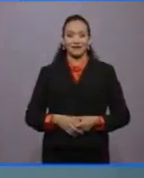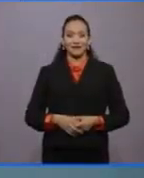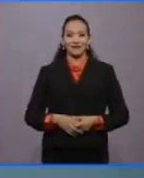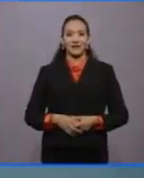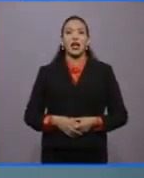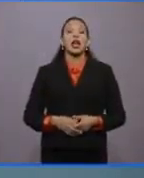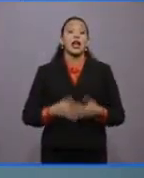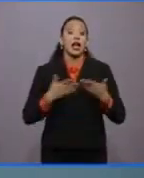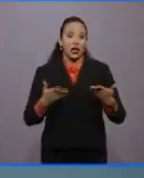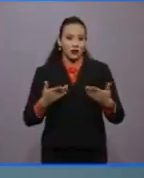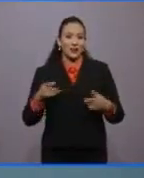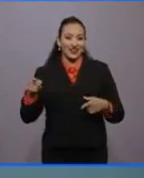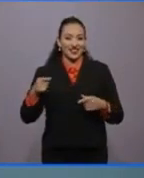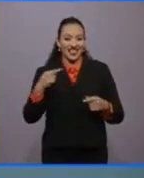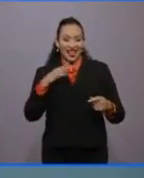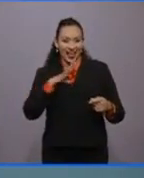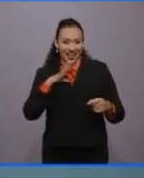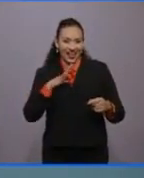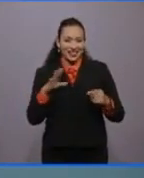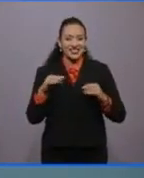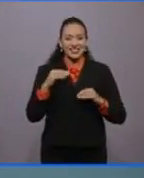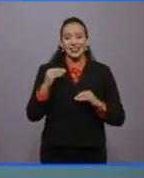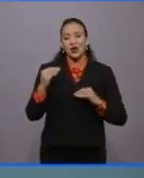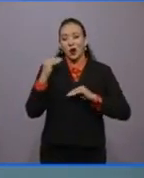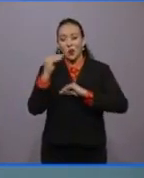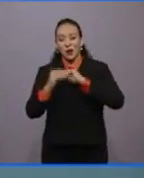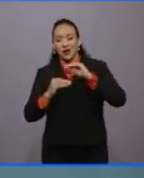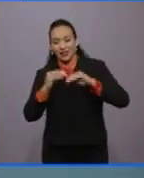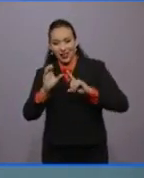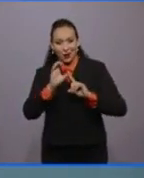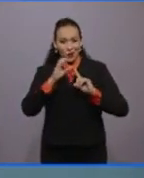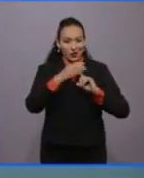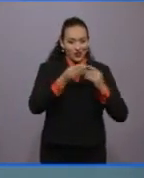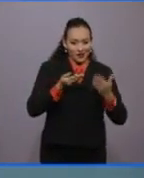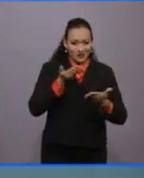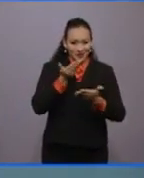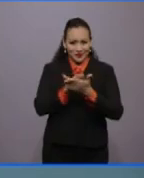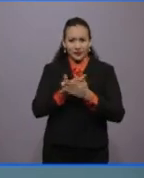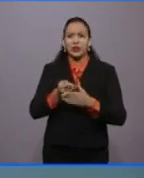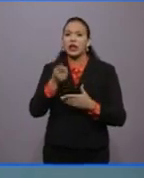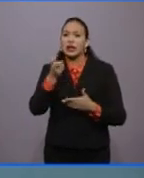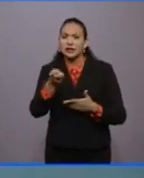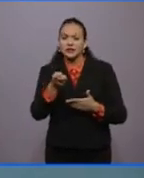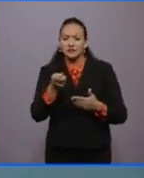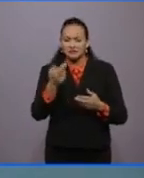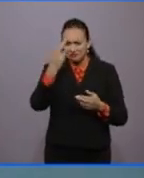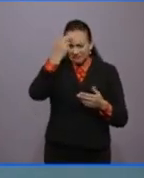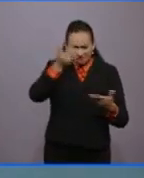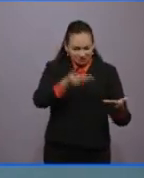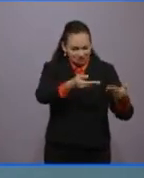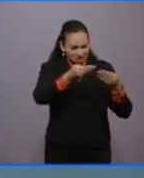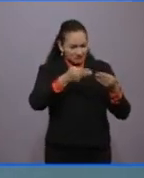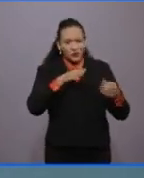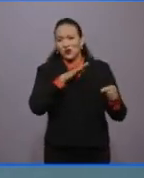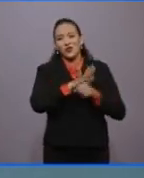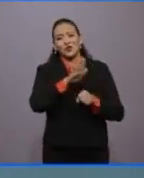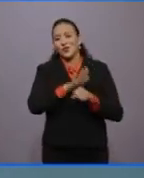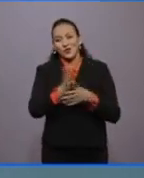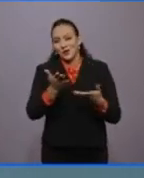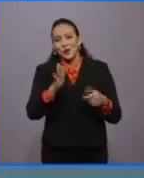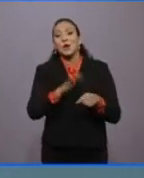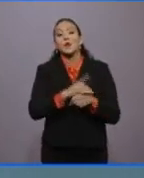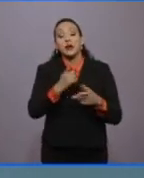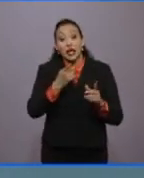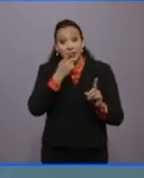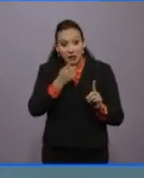En cuanto a la controversia sobre la facultad discrecional desplegada por el comité, sus agravios resultaron insuficientes para revocar, ya que dejó de